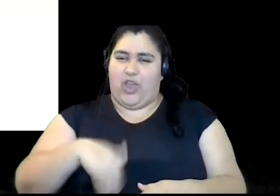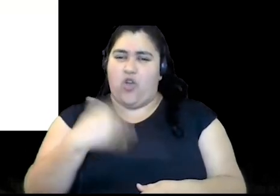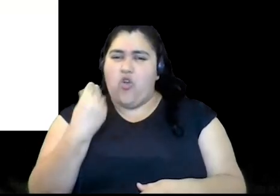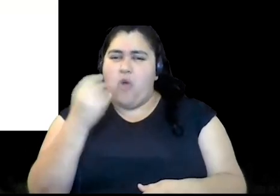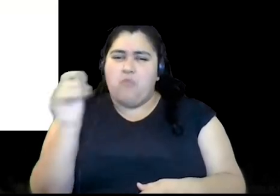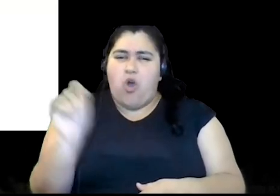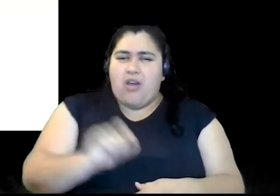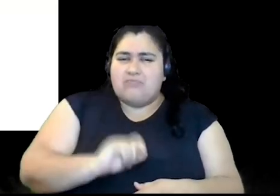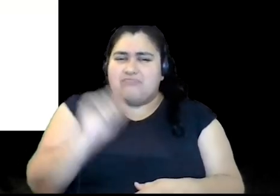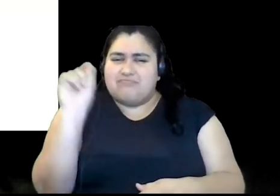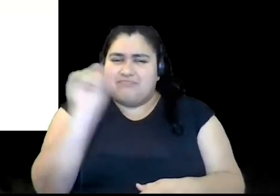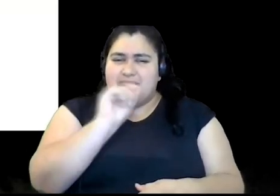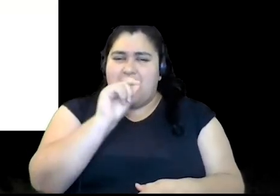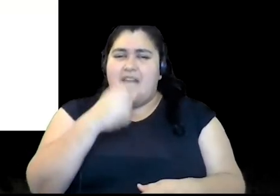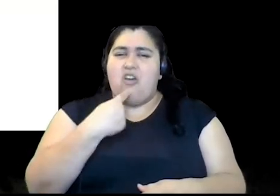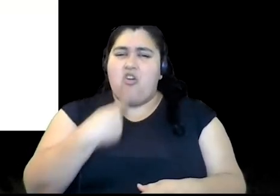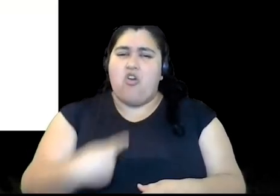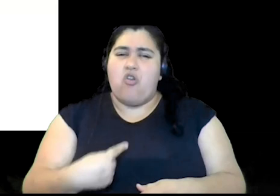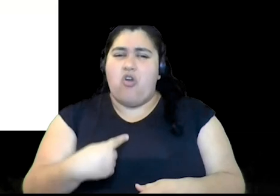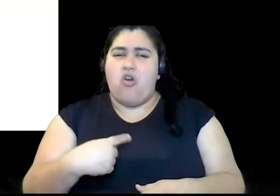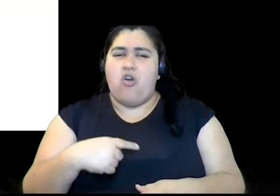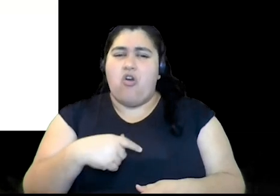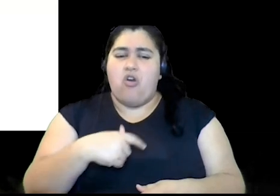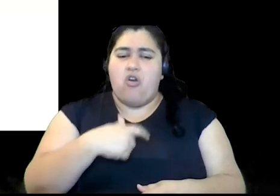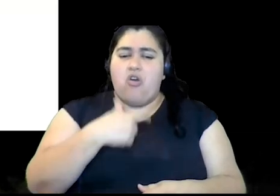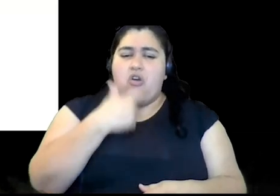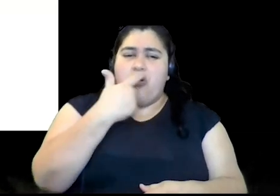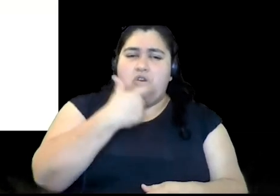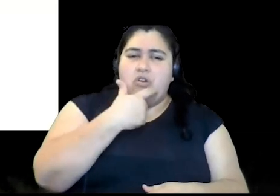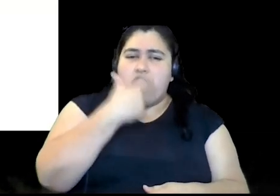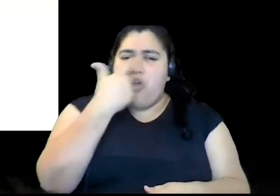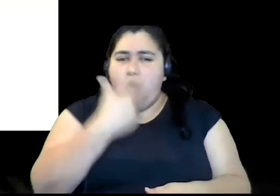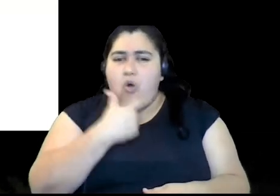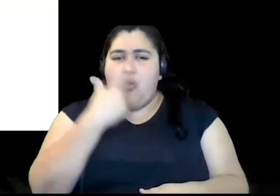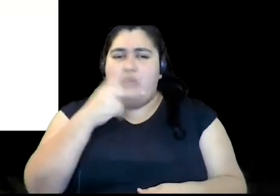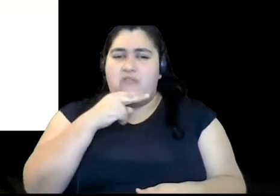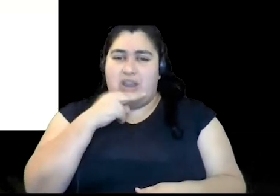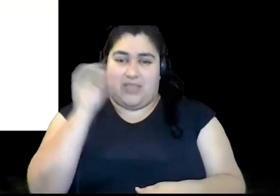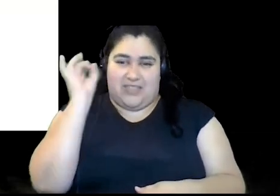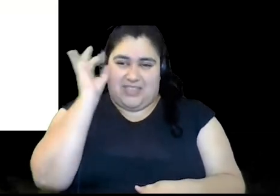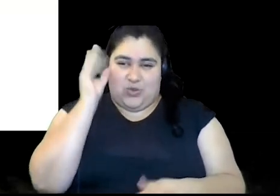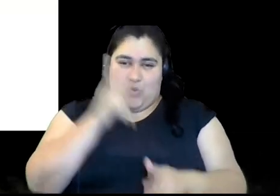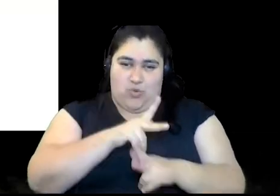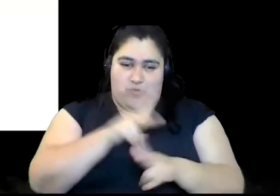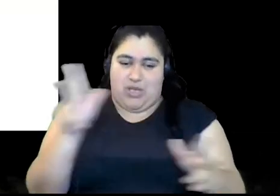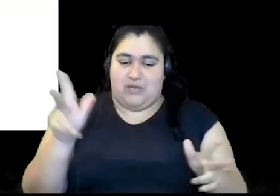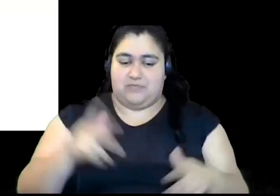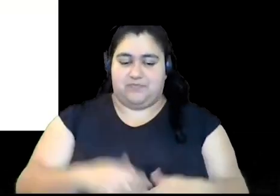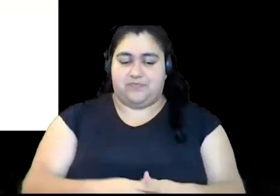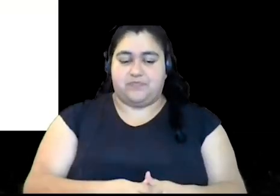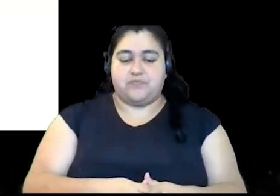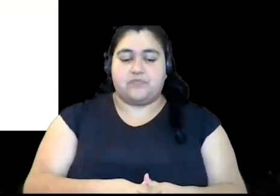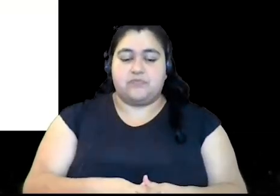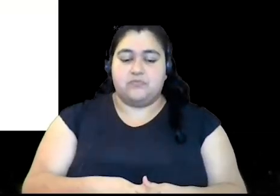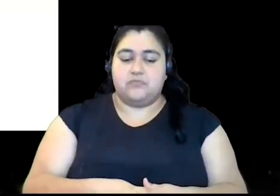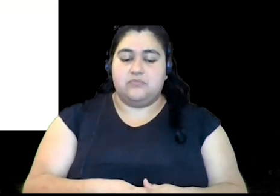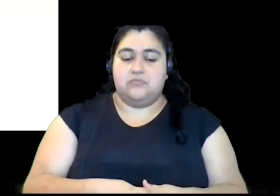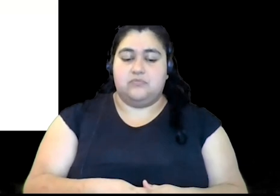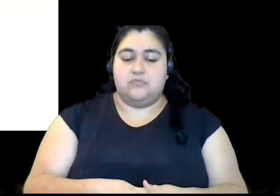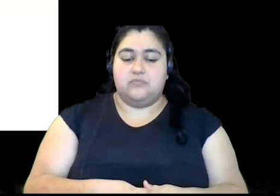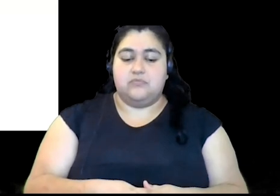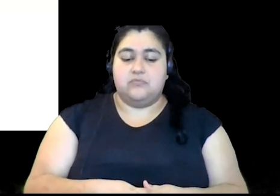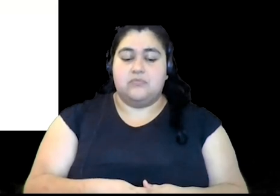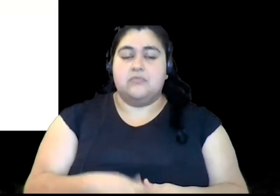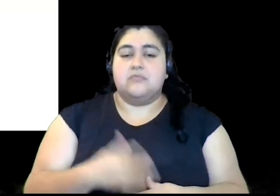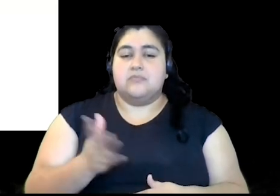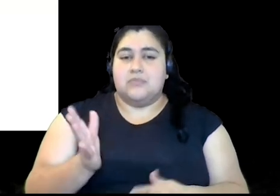estas rayas rojas y verdes que alguien me puso. Disculpen. Dentro de las